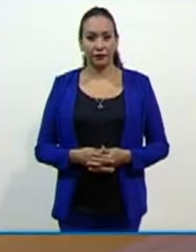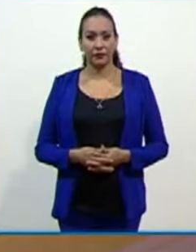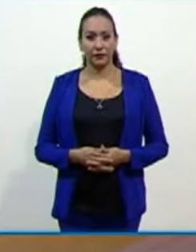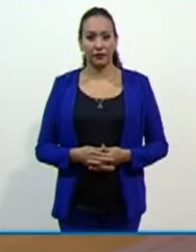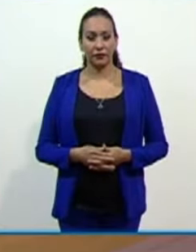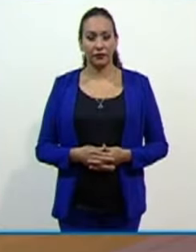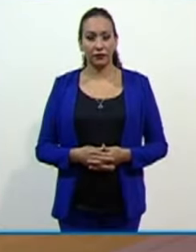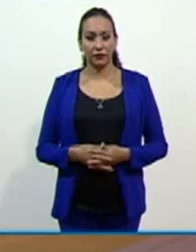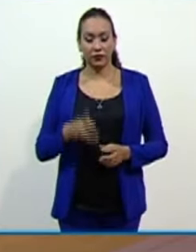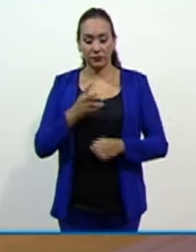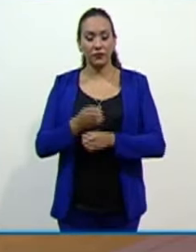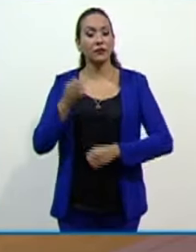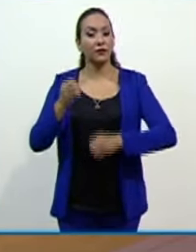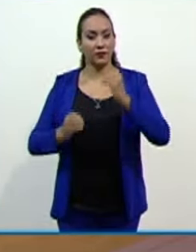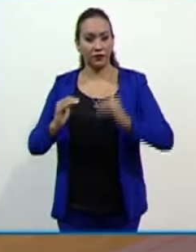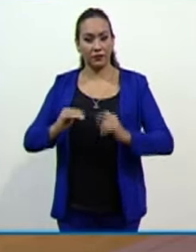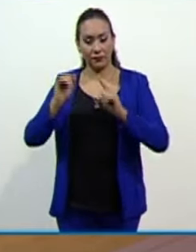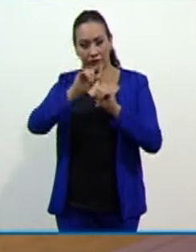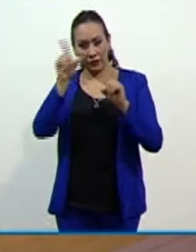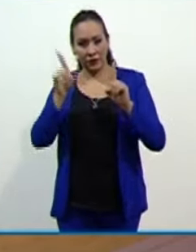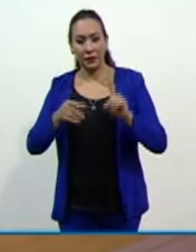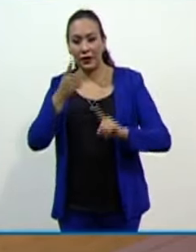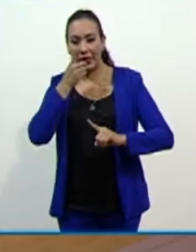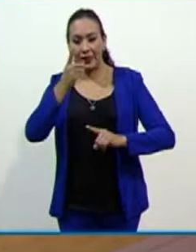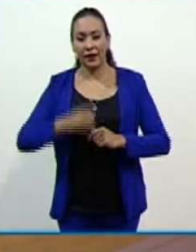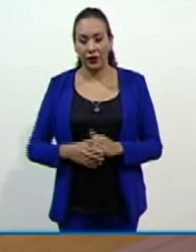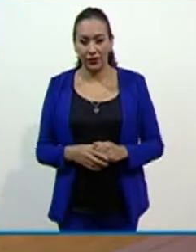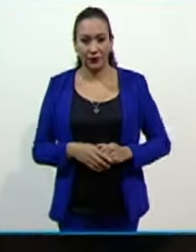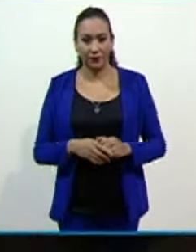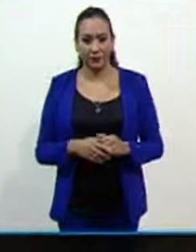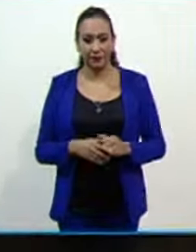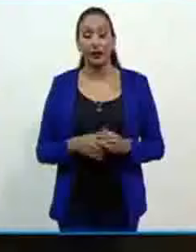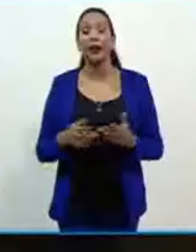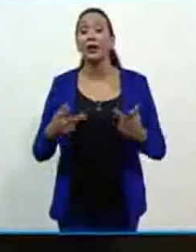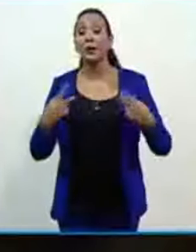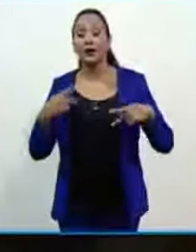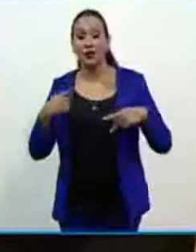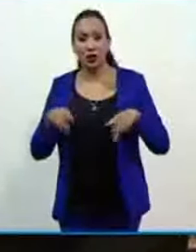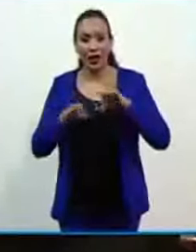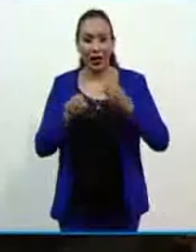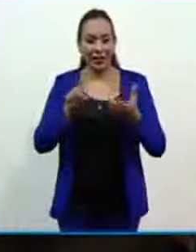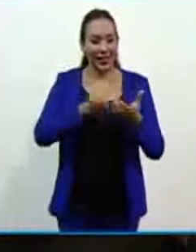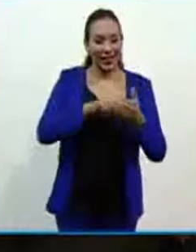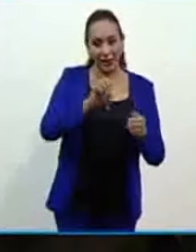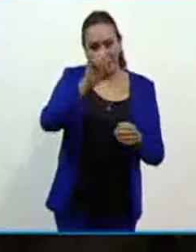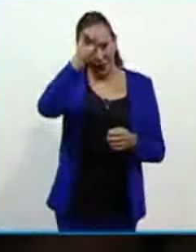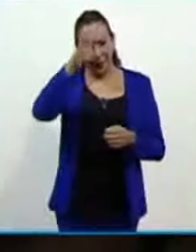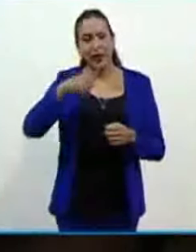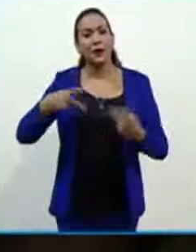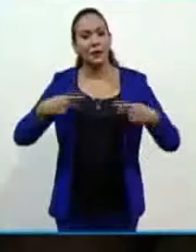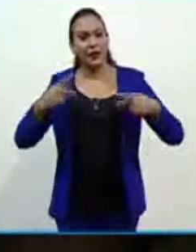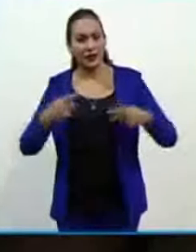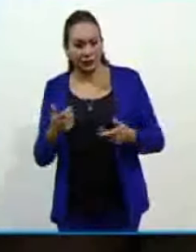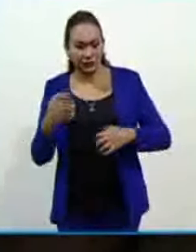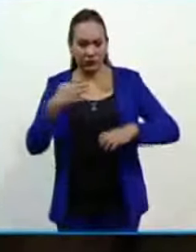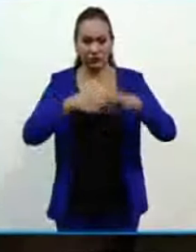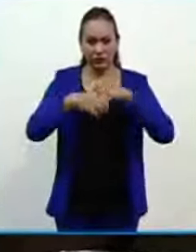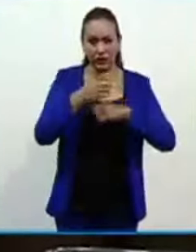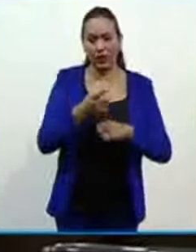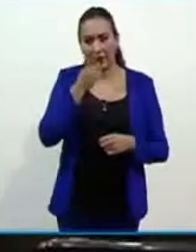La segunda sala de la Corte determinó que los solicitantes de concesiones mineras tienen derecho a que su petición sea